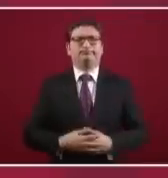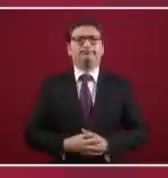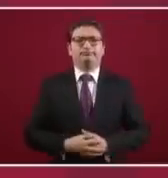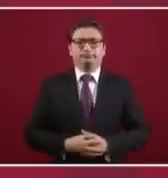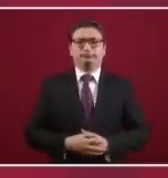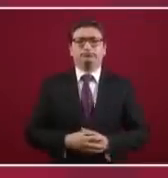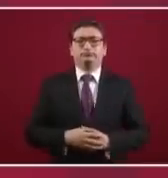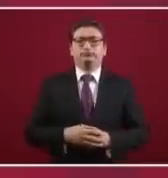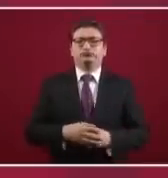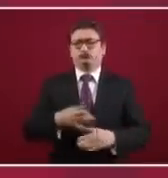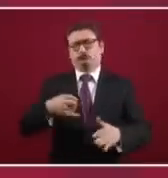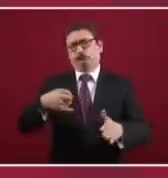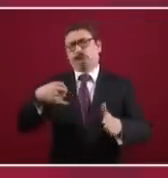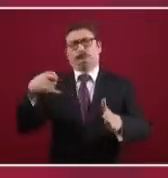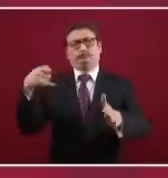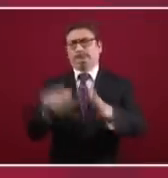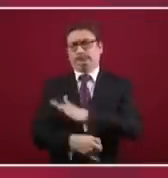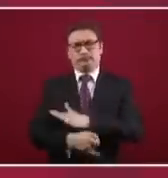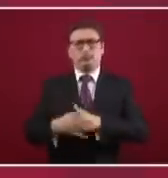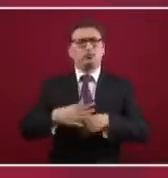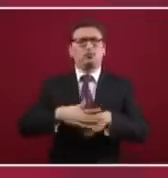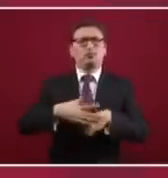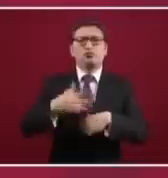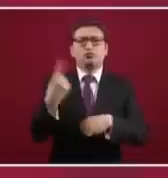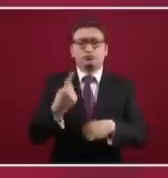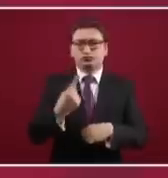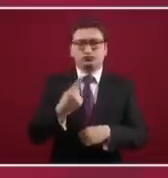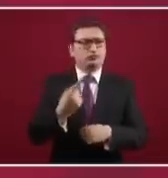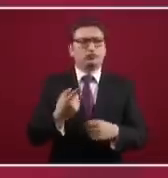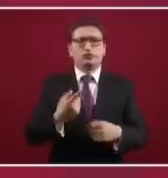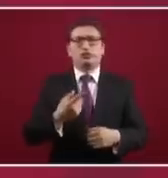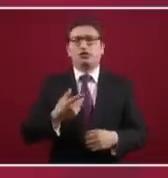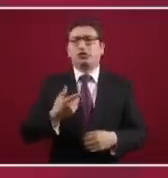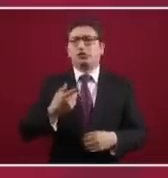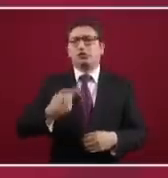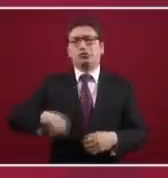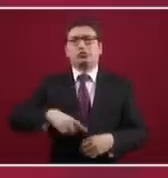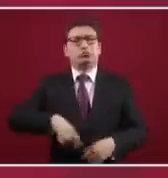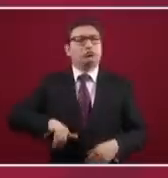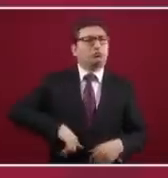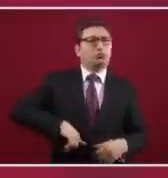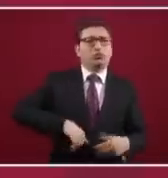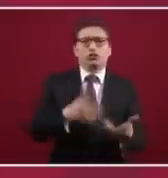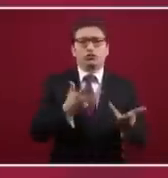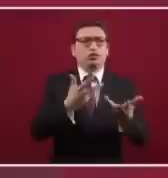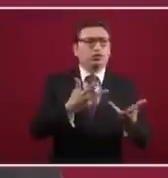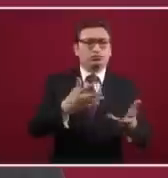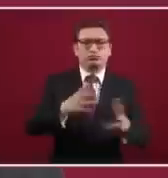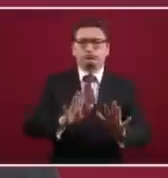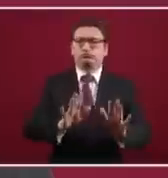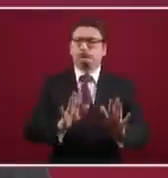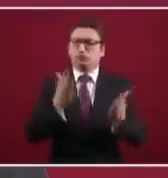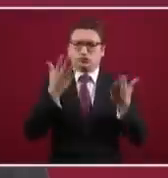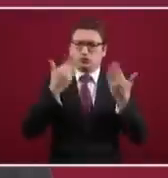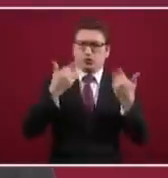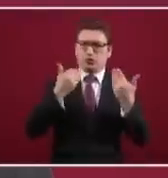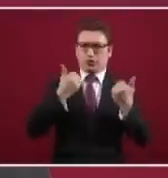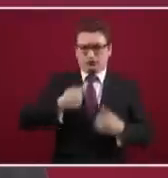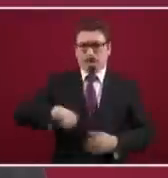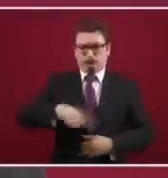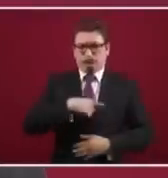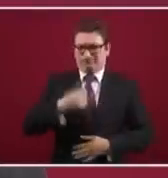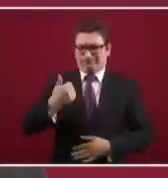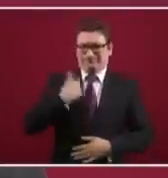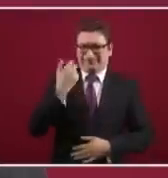a fondo, porque no hay intereses creados de por medio. Esa ventaja nos ayuda.